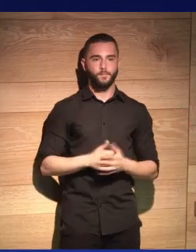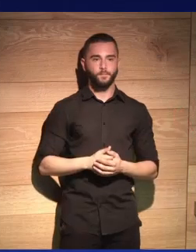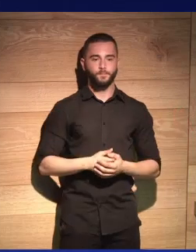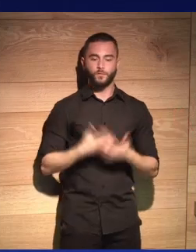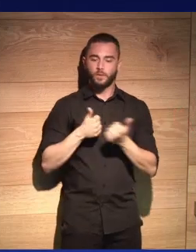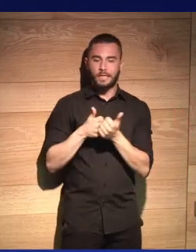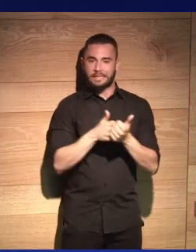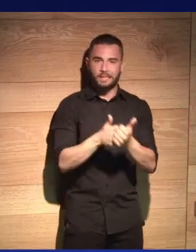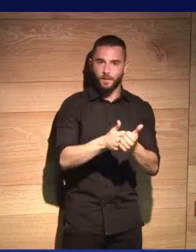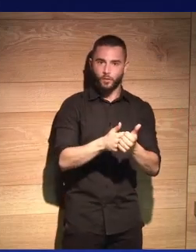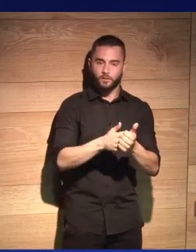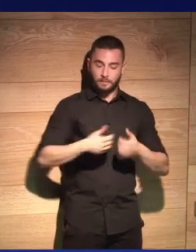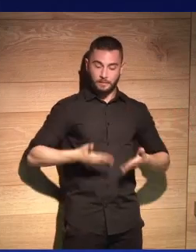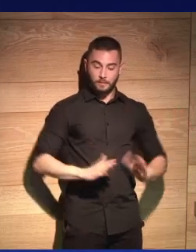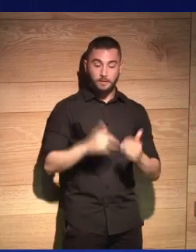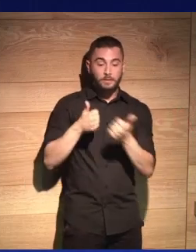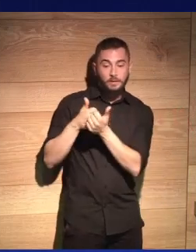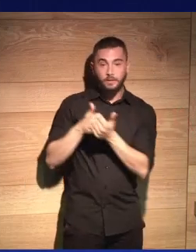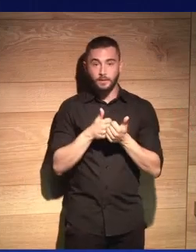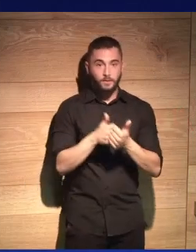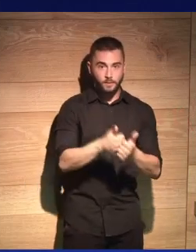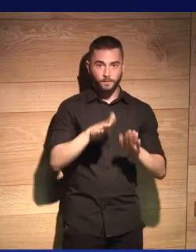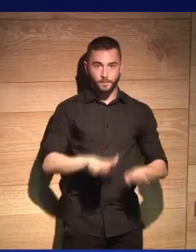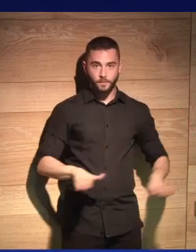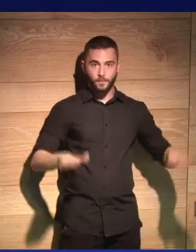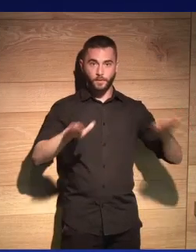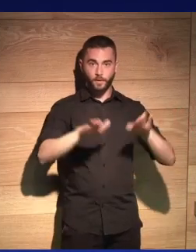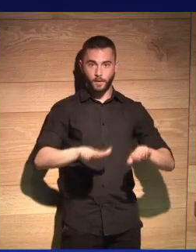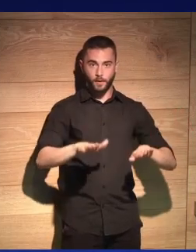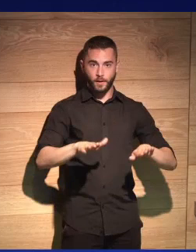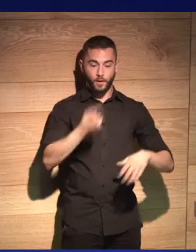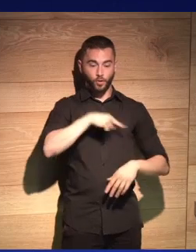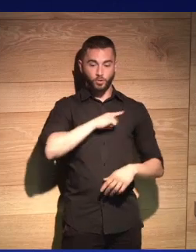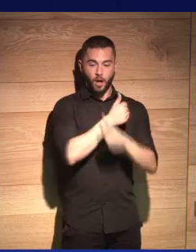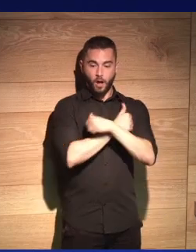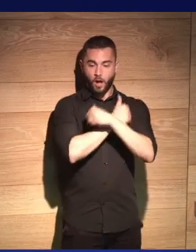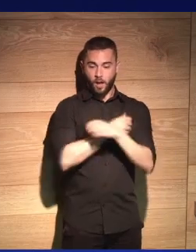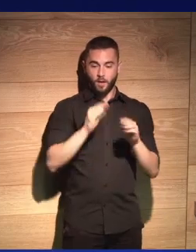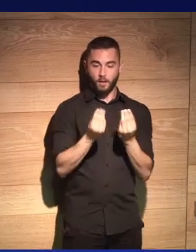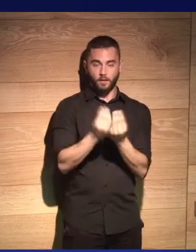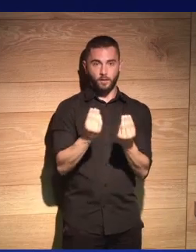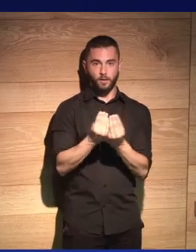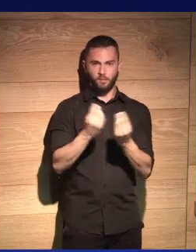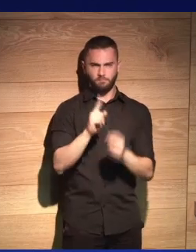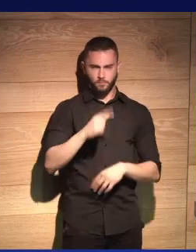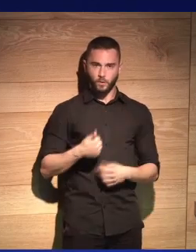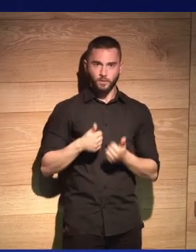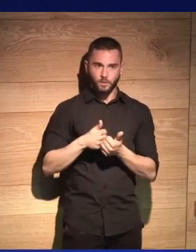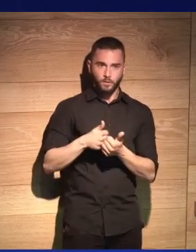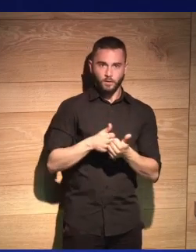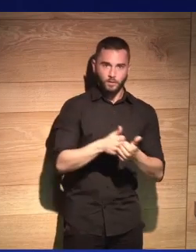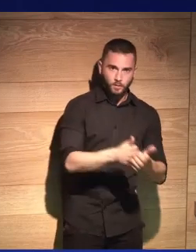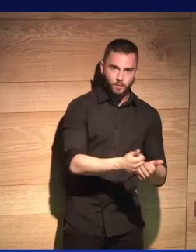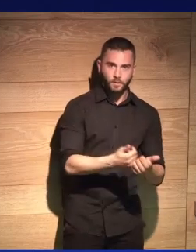tácitamente, en vez de esperar que se quede a nuestro lado, en nuestra segura y mesurada incapacidad para la